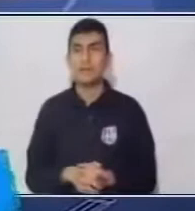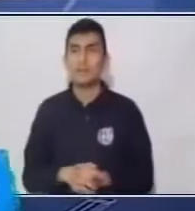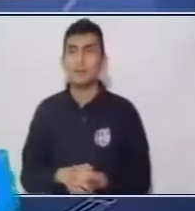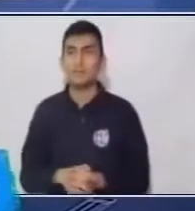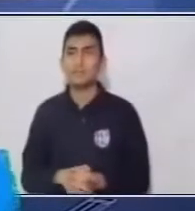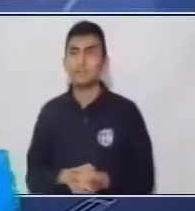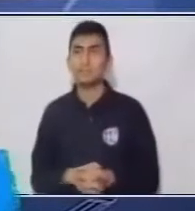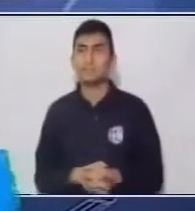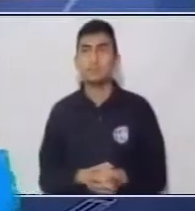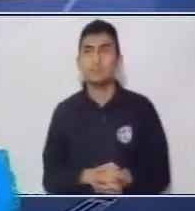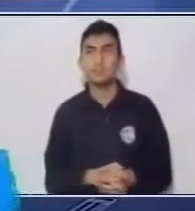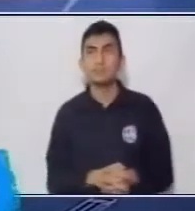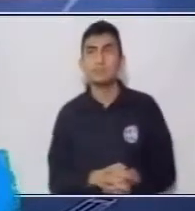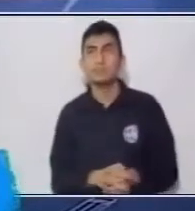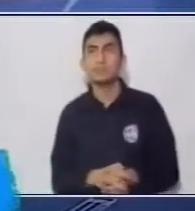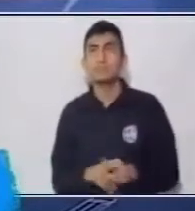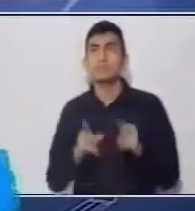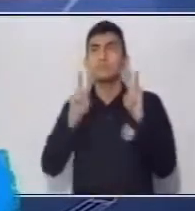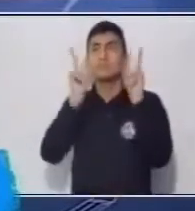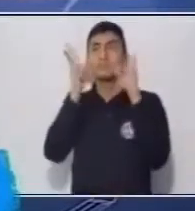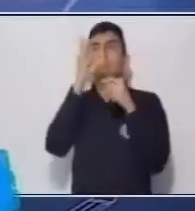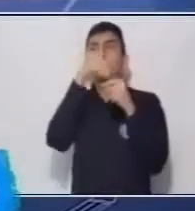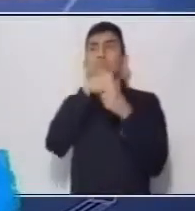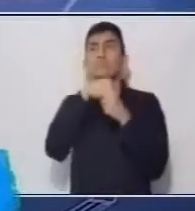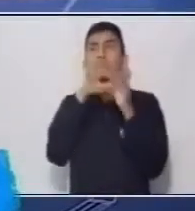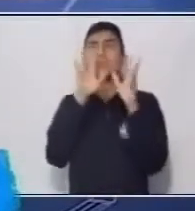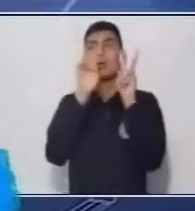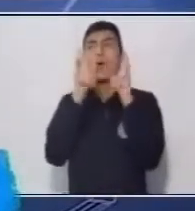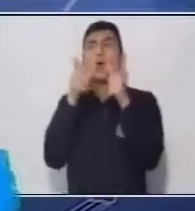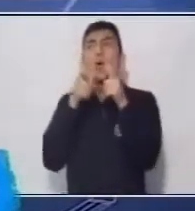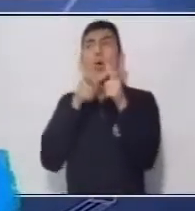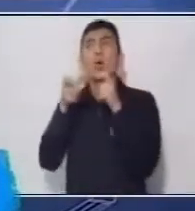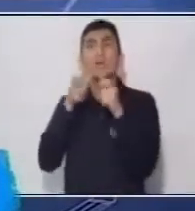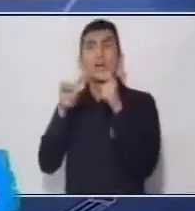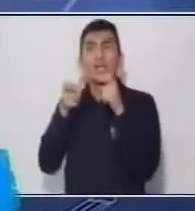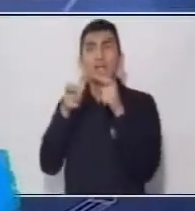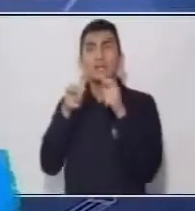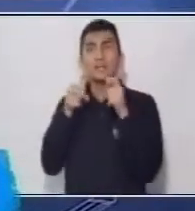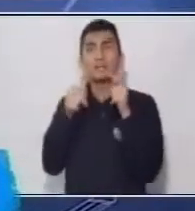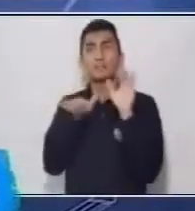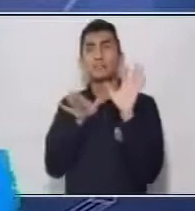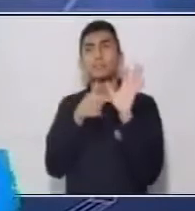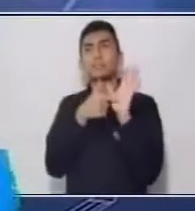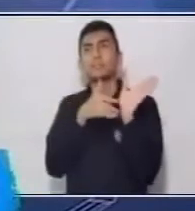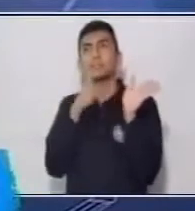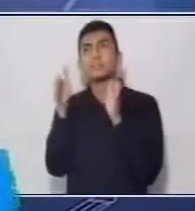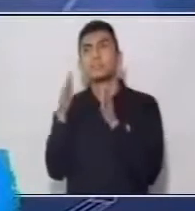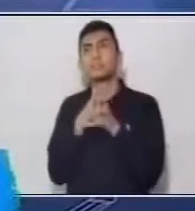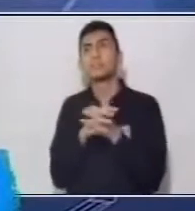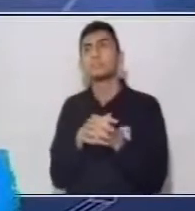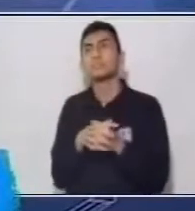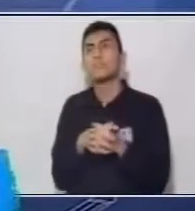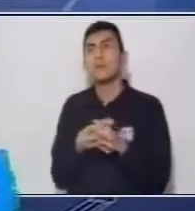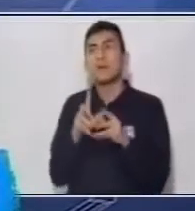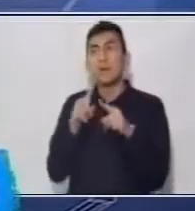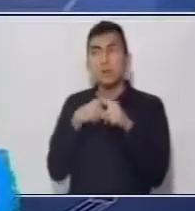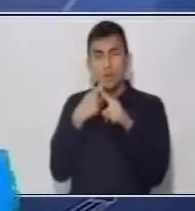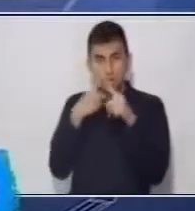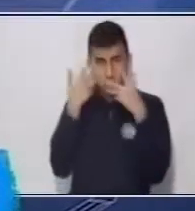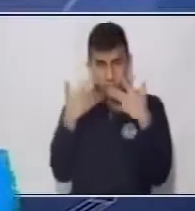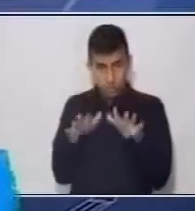analizar específicamente las oraciones coordinadas. Y estas oraciones, cuando ya